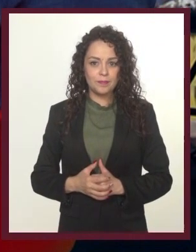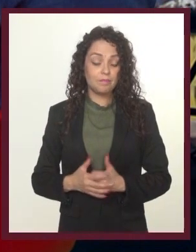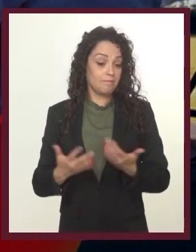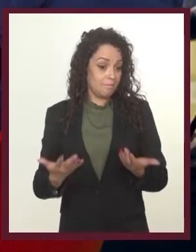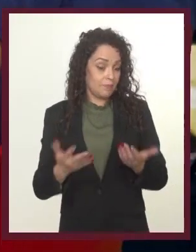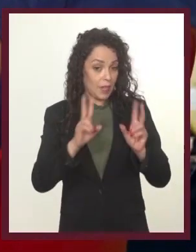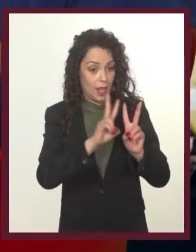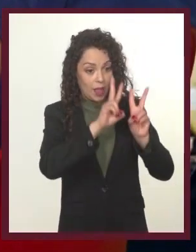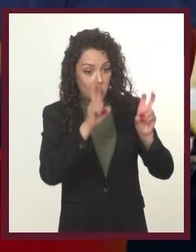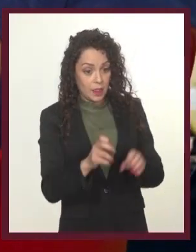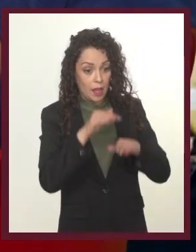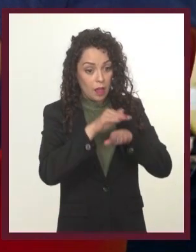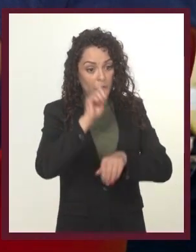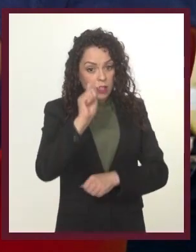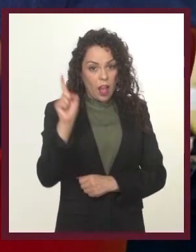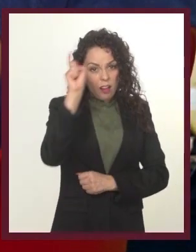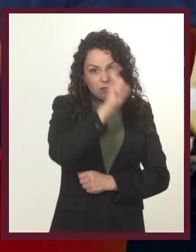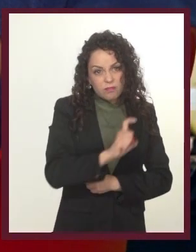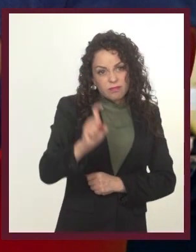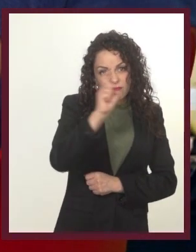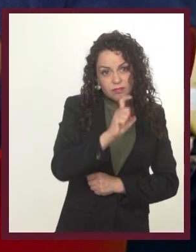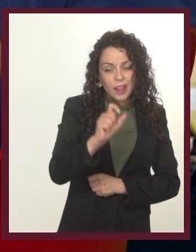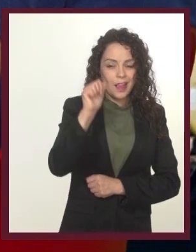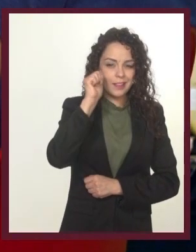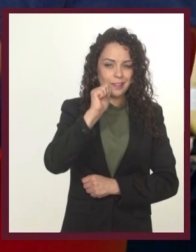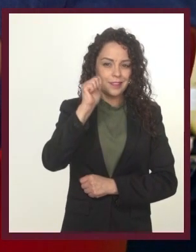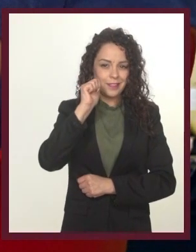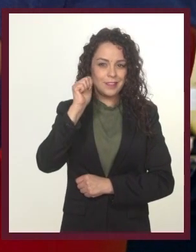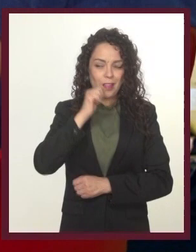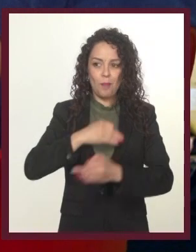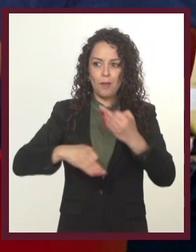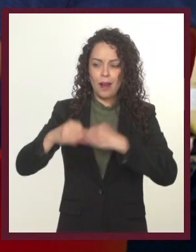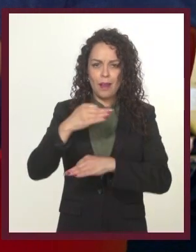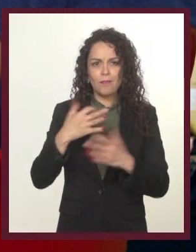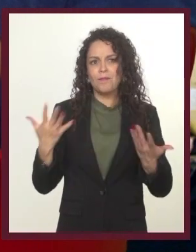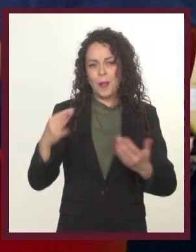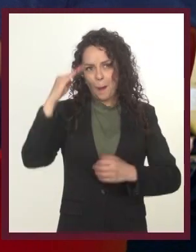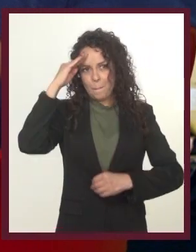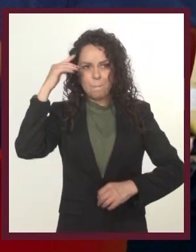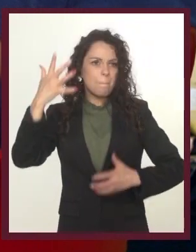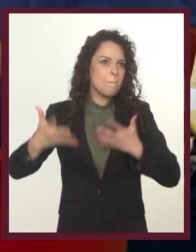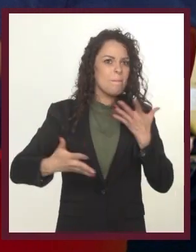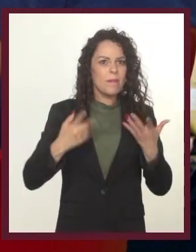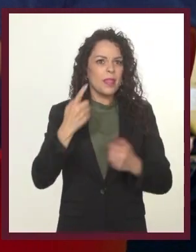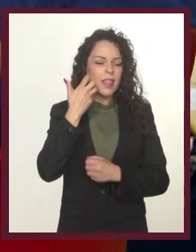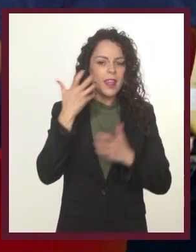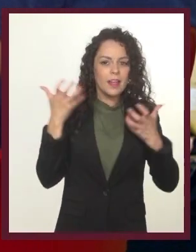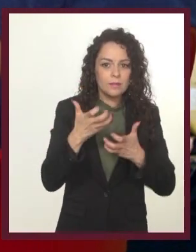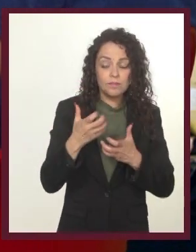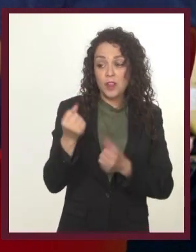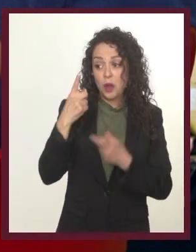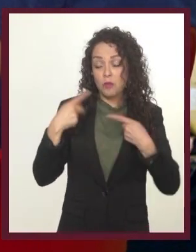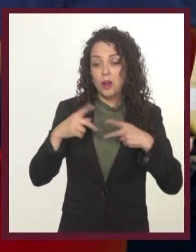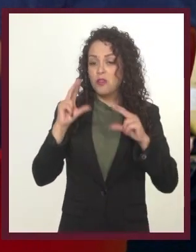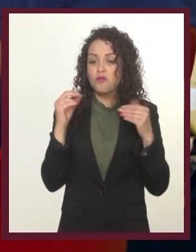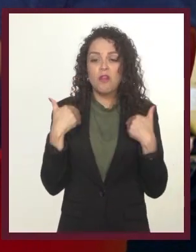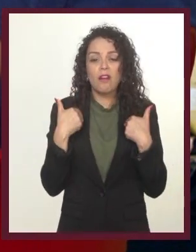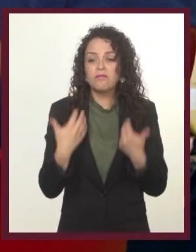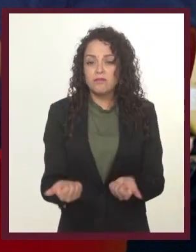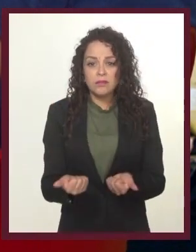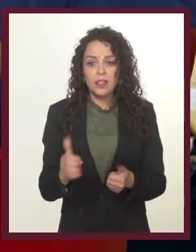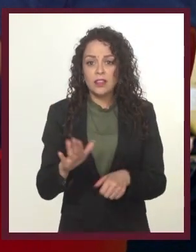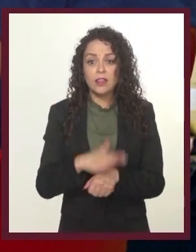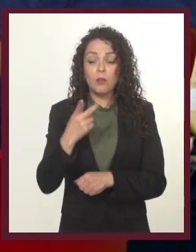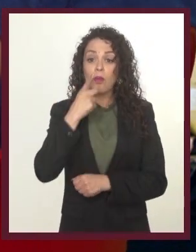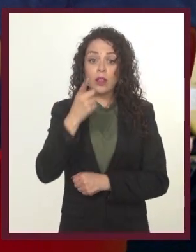Bueno, el tema de lo que el graffiti representa siempre es polémico, pero a mi modo de ver, hay quienes no lo entienden porque piensan que